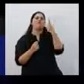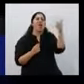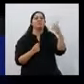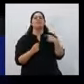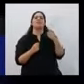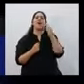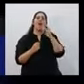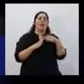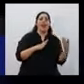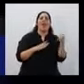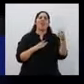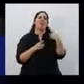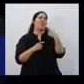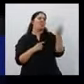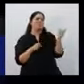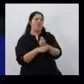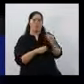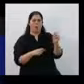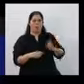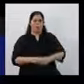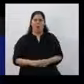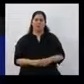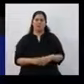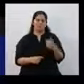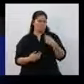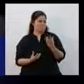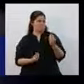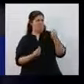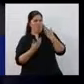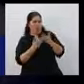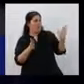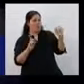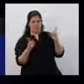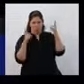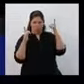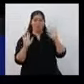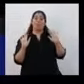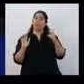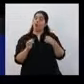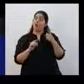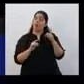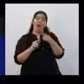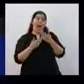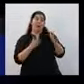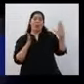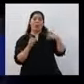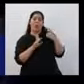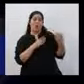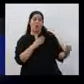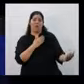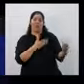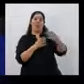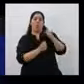están diciendo que no lo van a probar yo no le tengo miedo a la apertura lo que no voy a permitir es que la apertura se lleve puesto a las